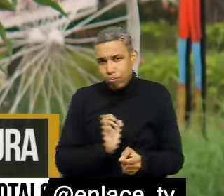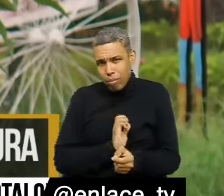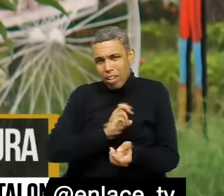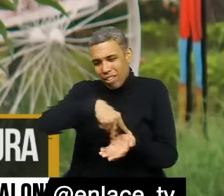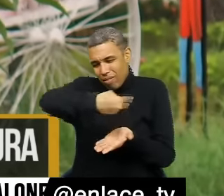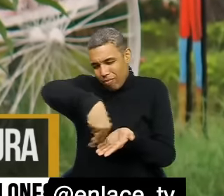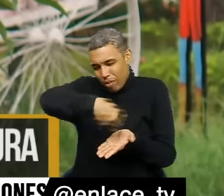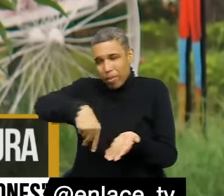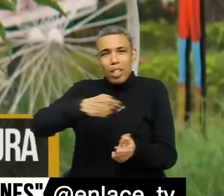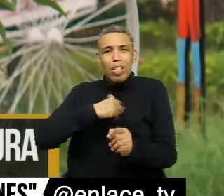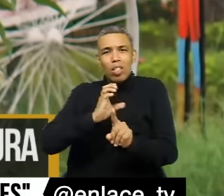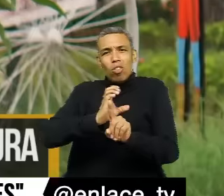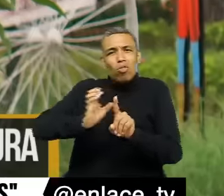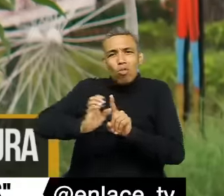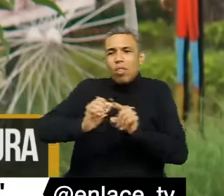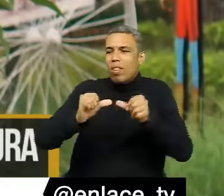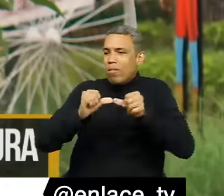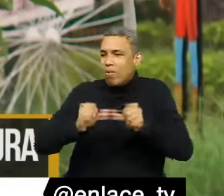colorada, tan propia